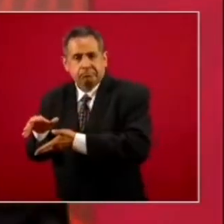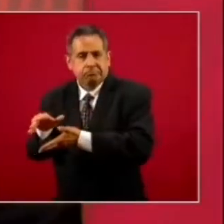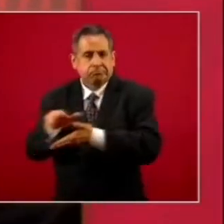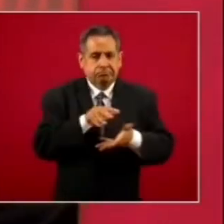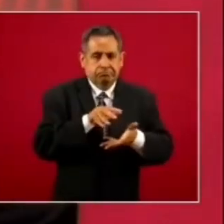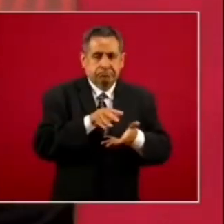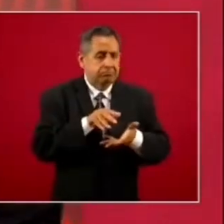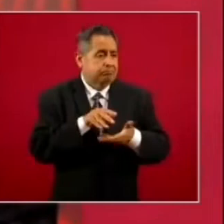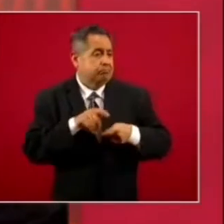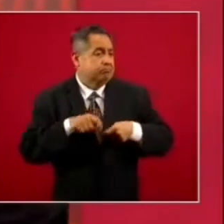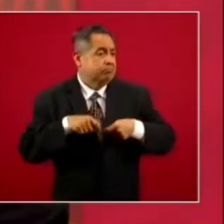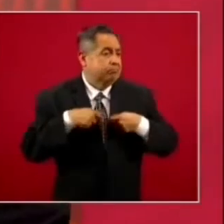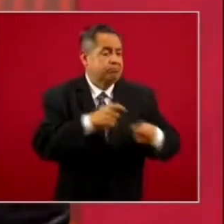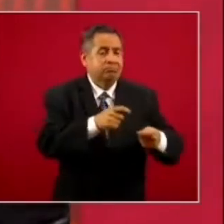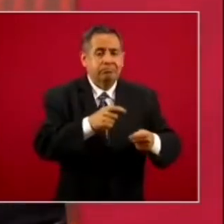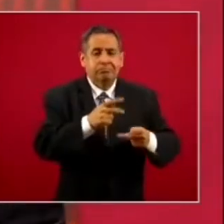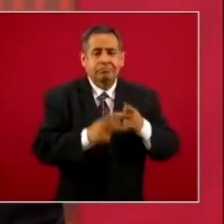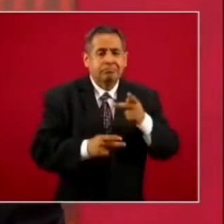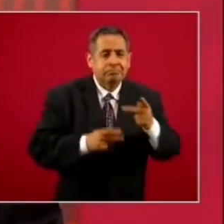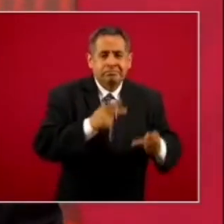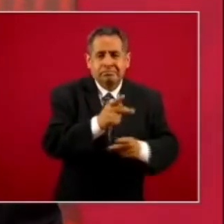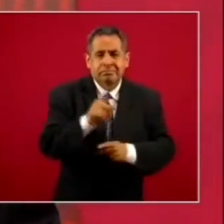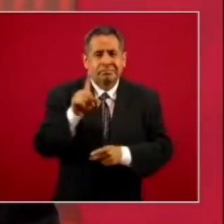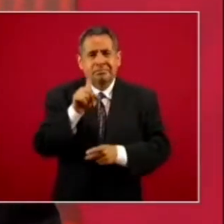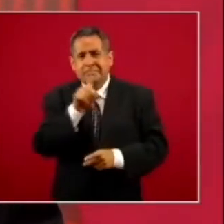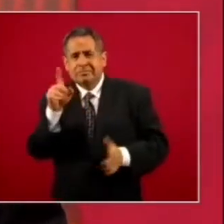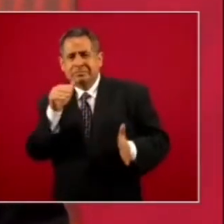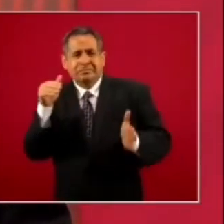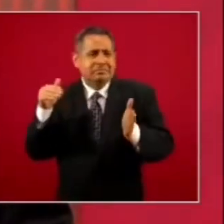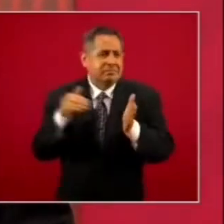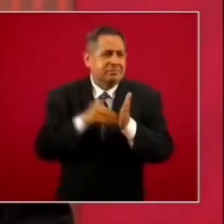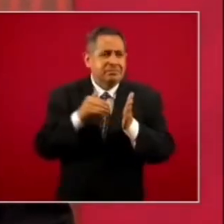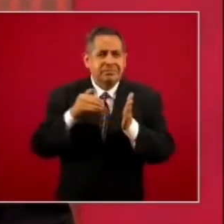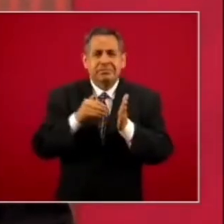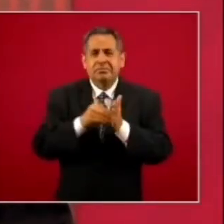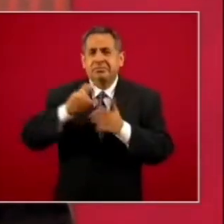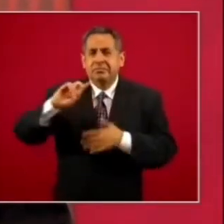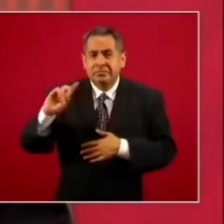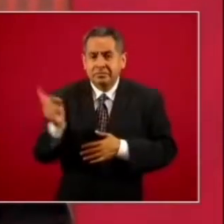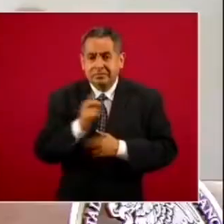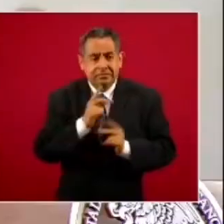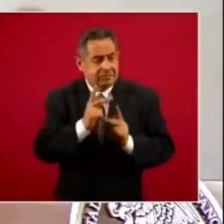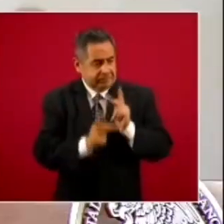un crédito al Financiero de 100 millones de dólares.